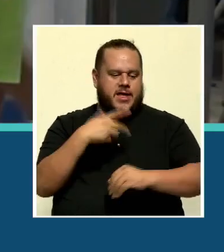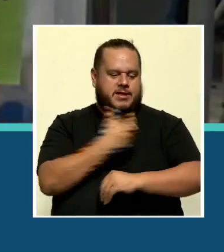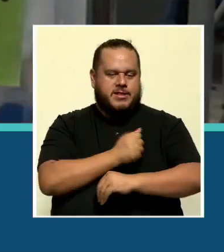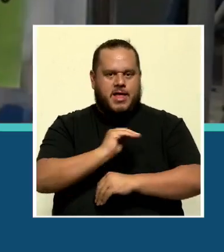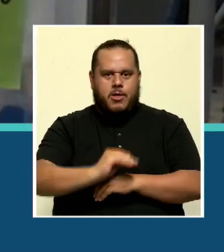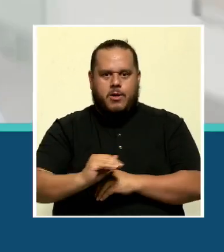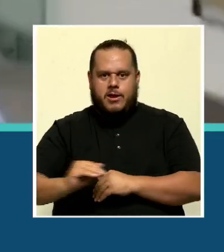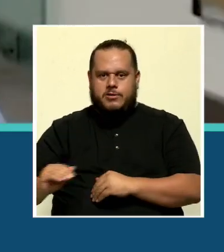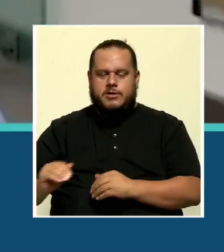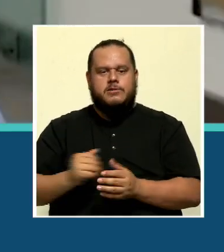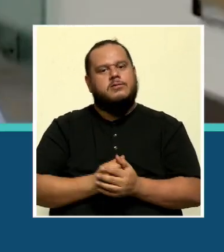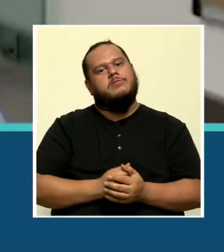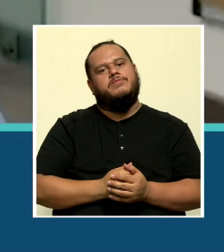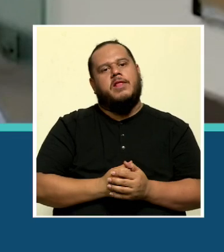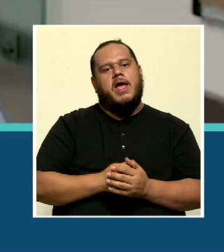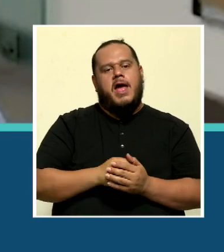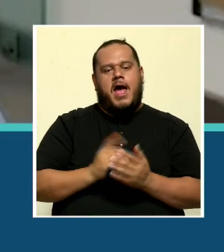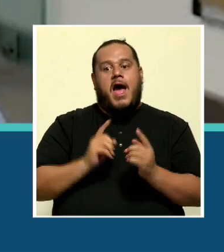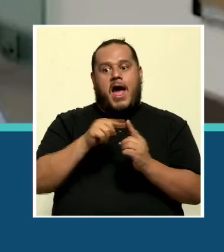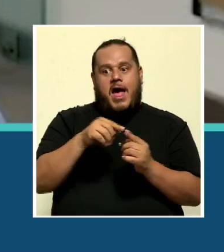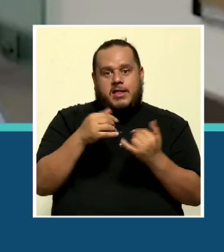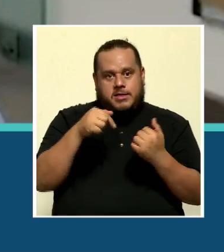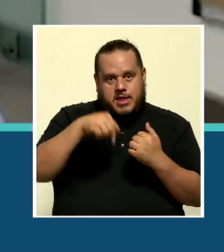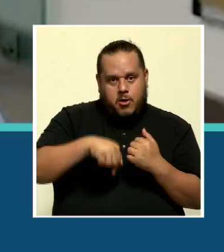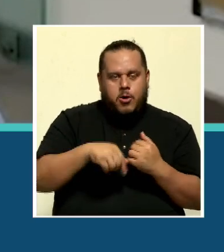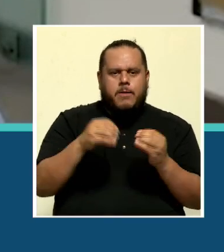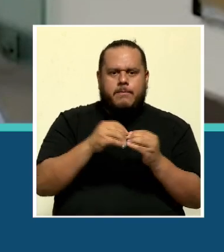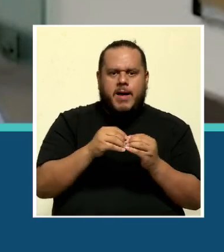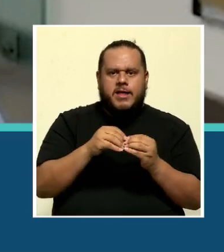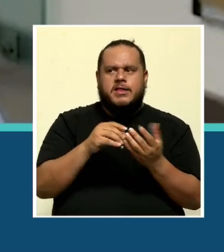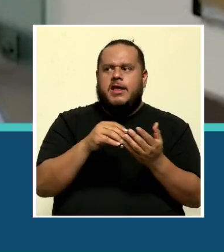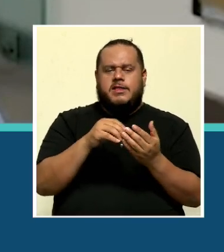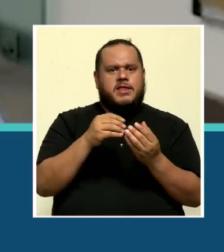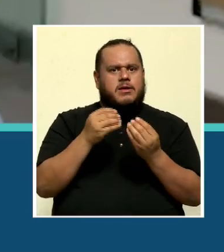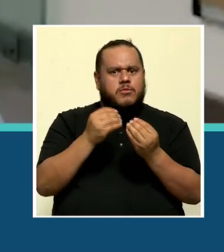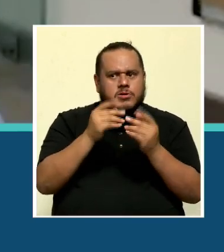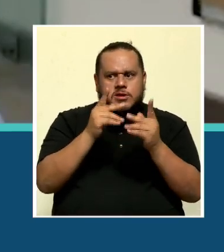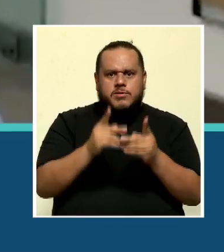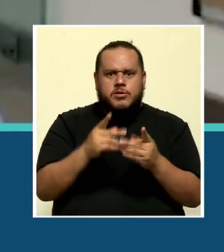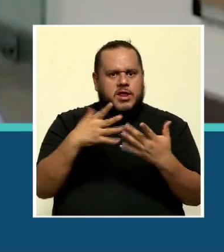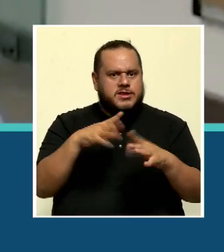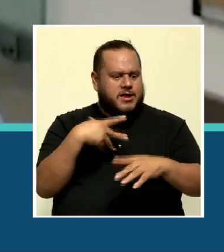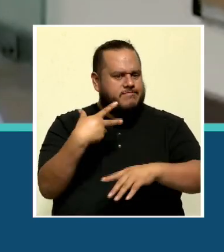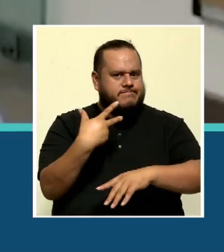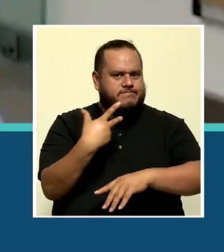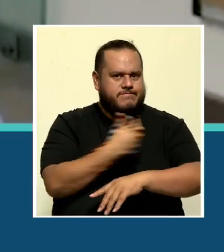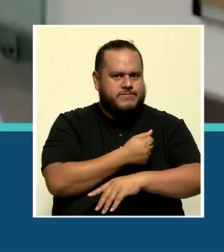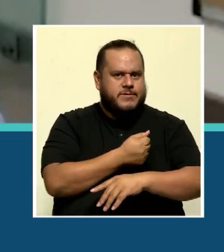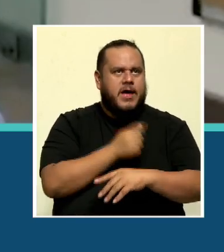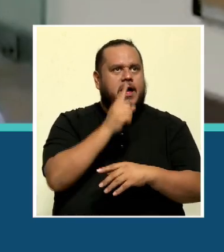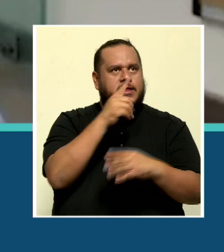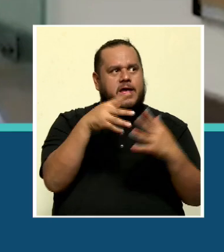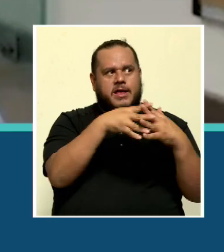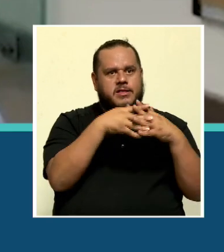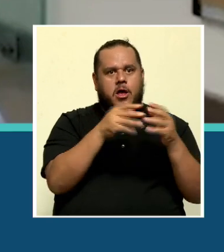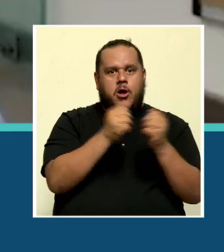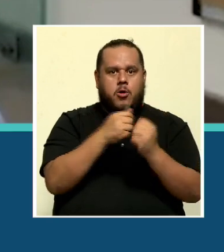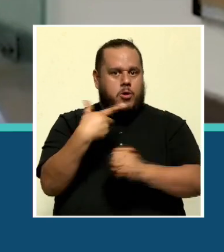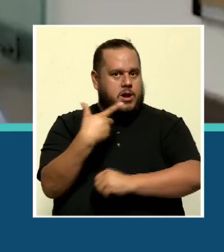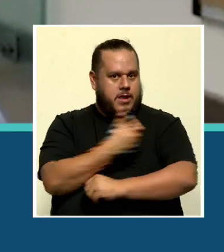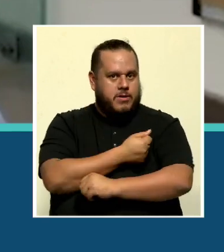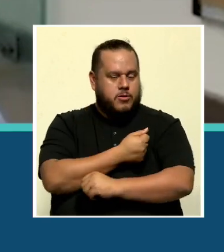menores. A la fecha, más de 10 millones de niños menores de 12 años han sido inmunizados en Estados Unidos con la